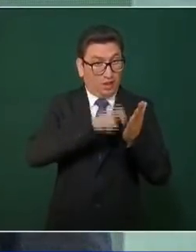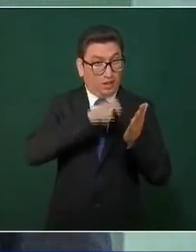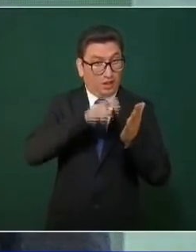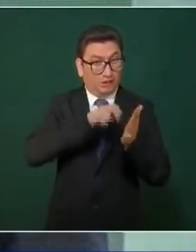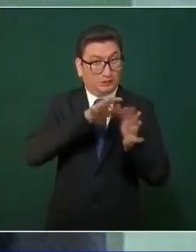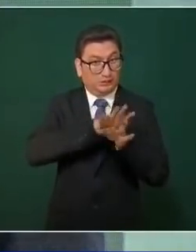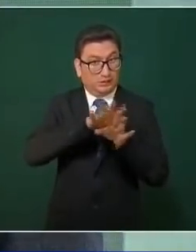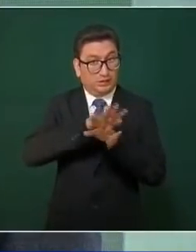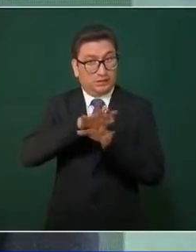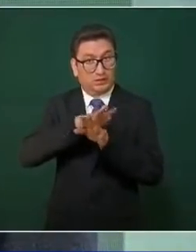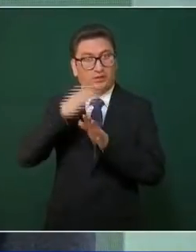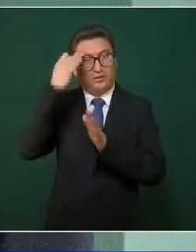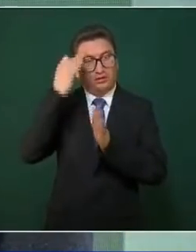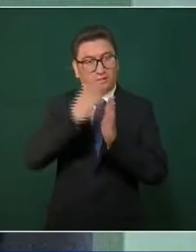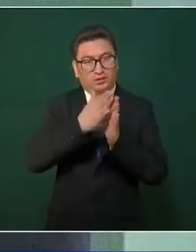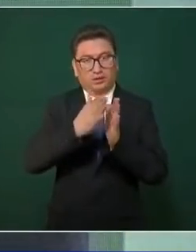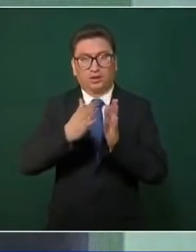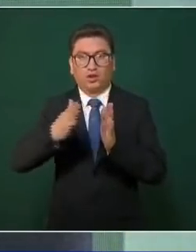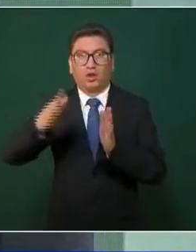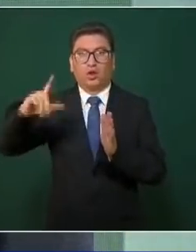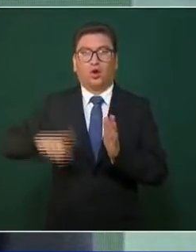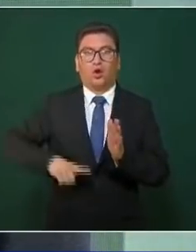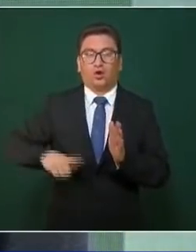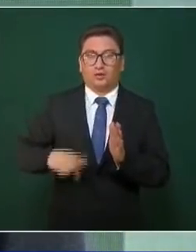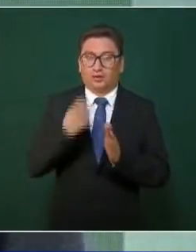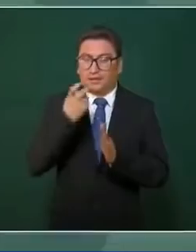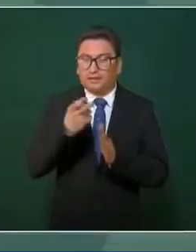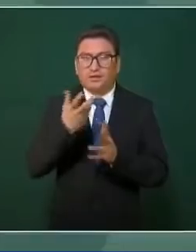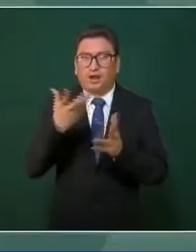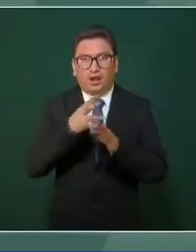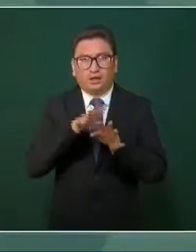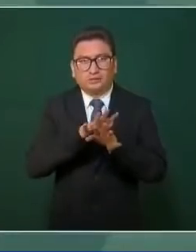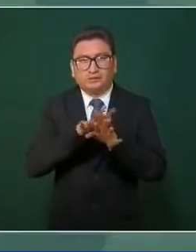en el periodo neoliberal. Increíble.